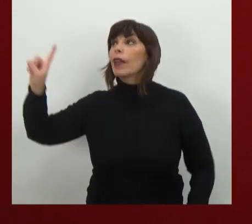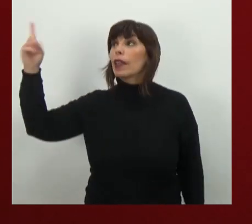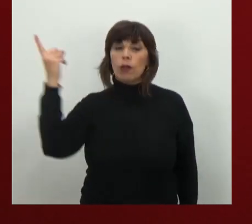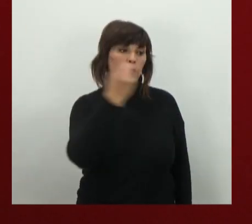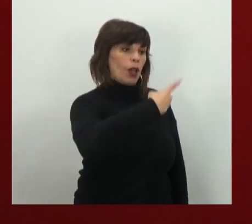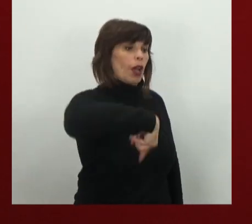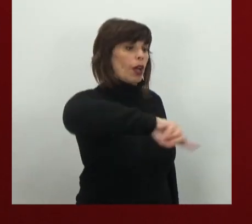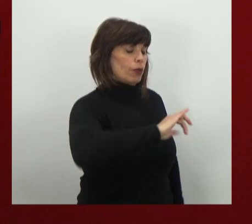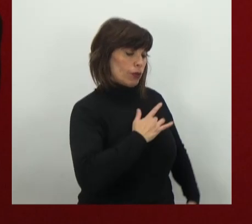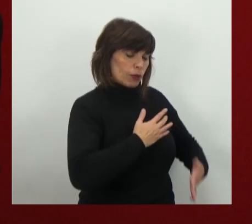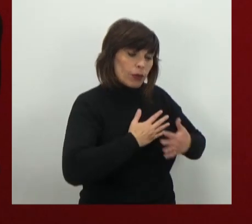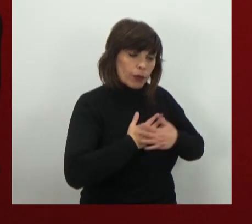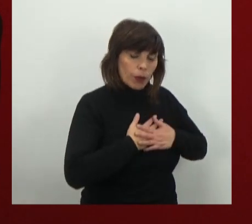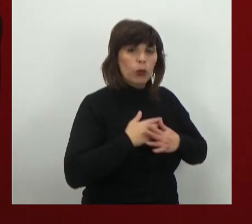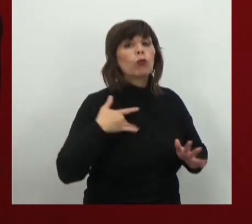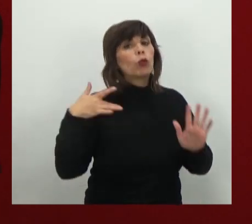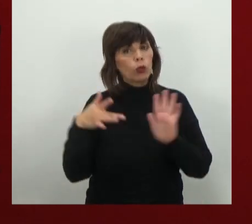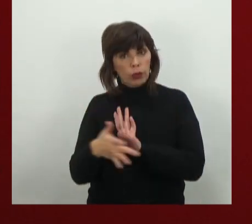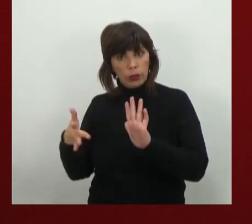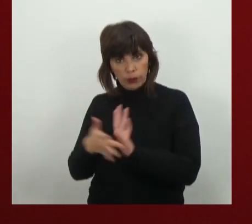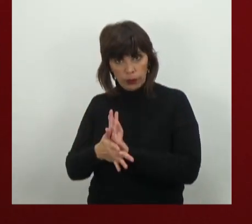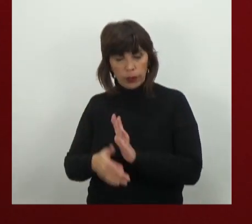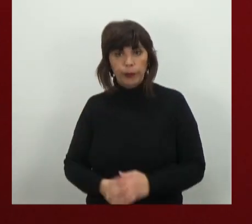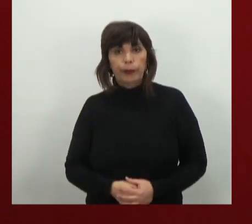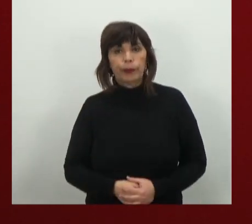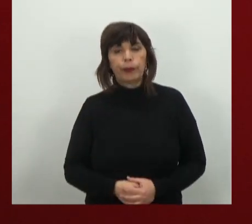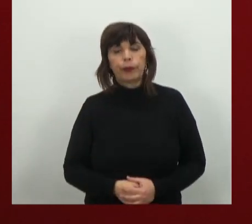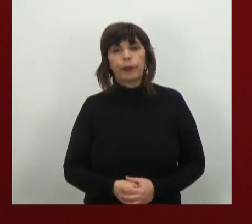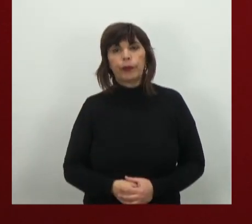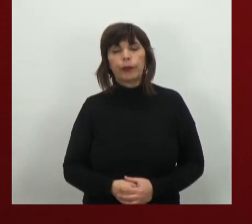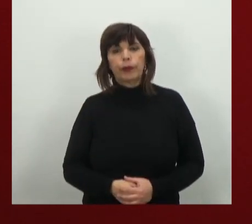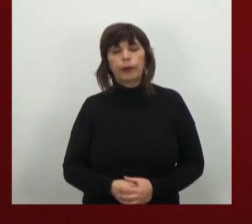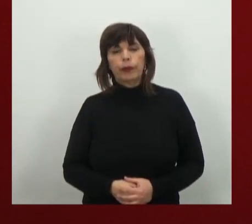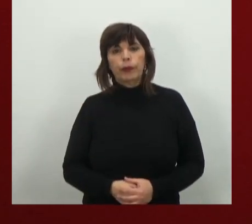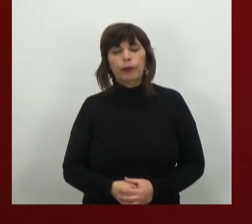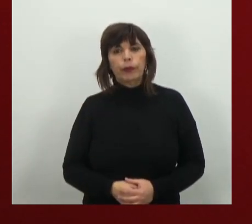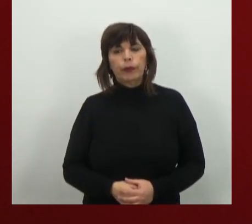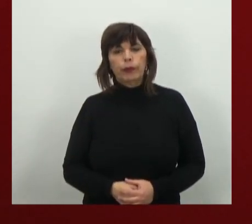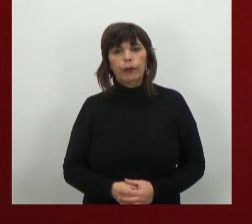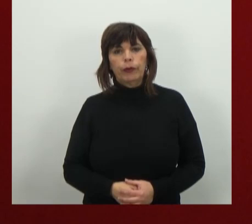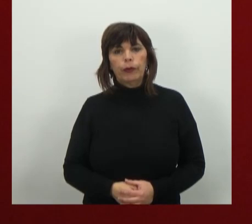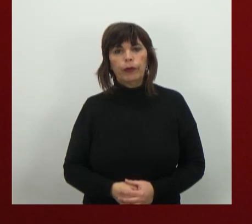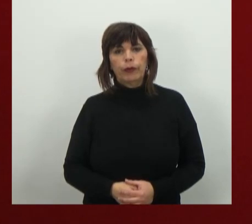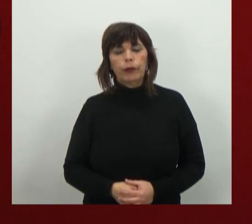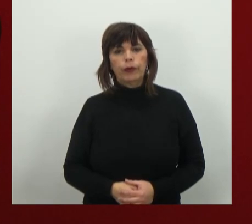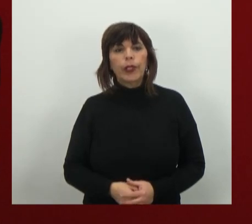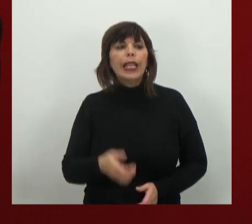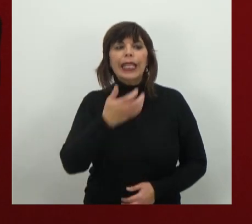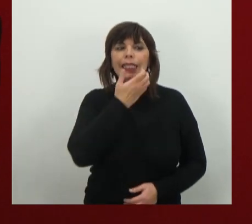Y déjame explicártelo. Cuando uno descubre el amor de